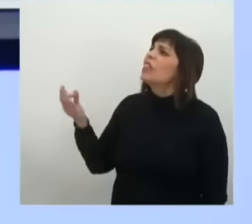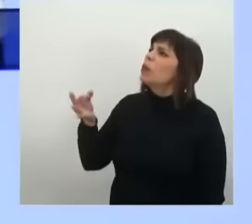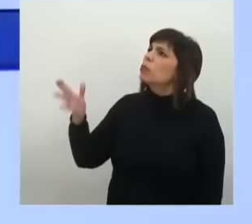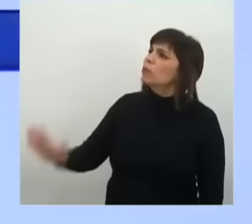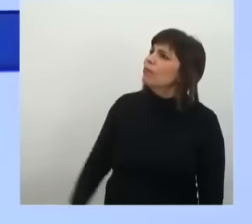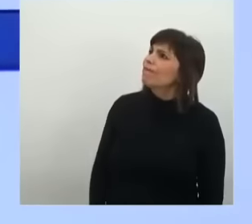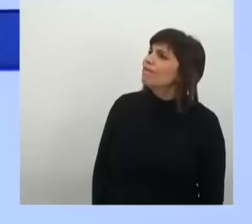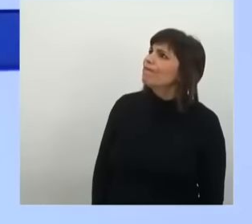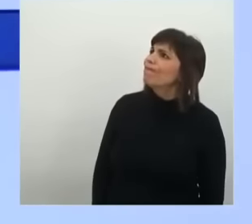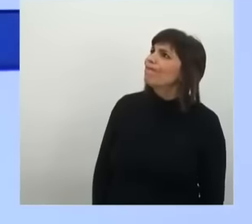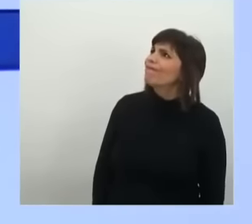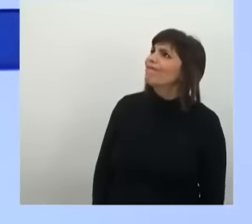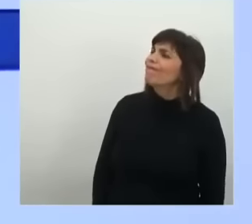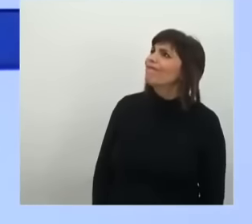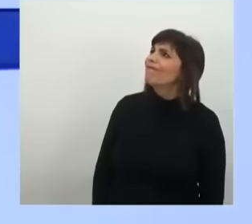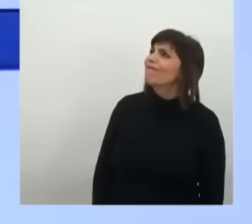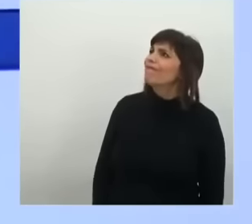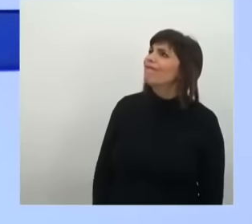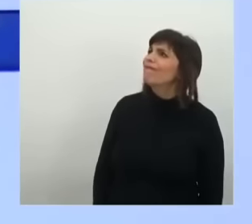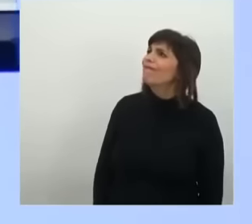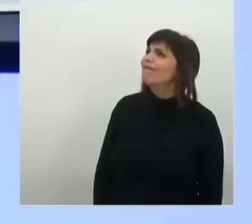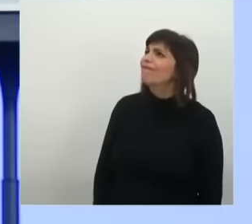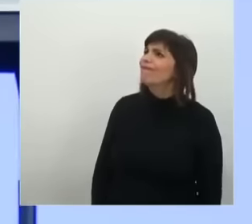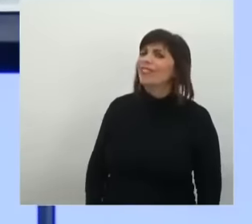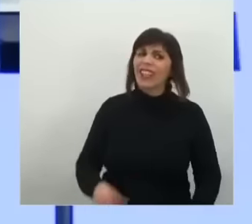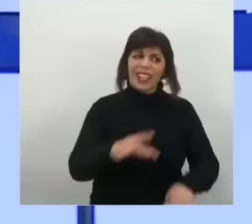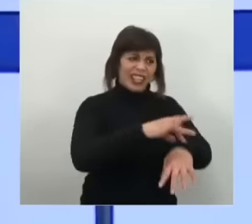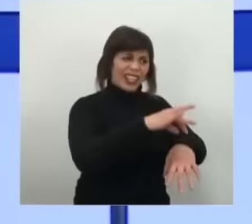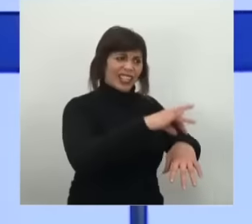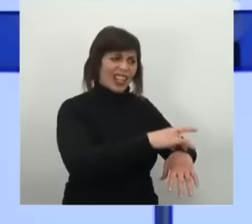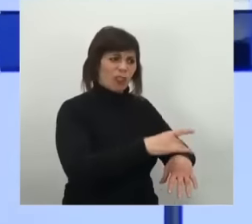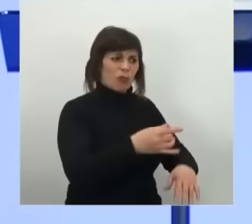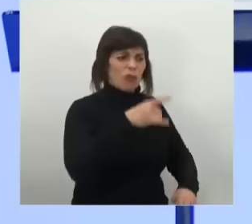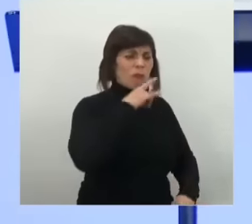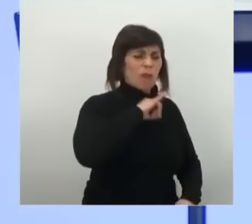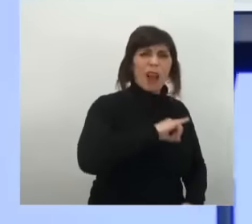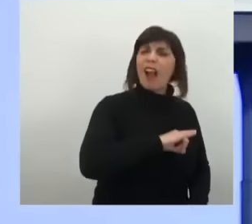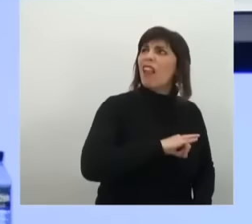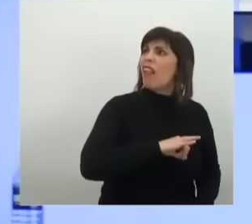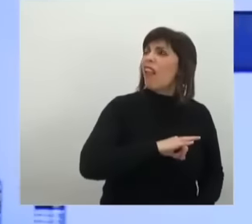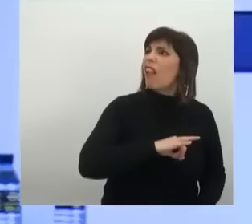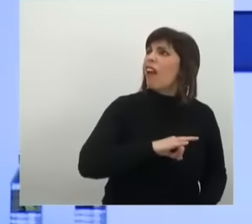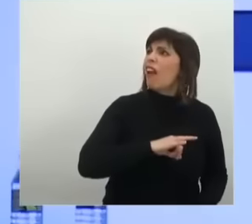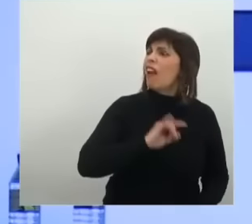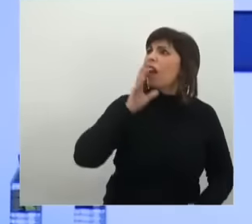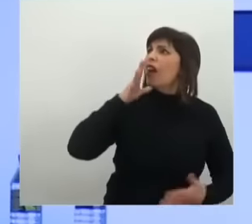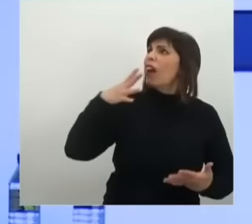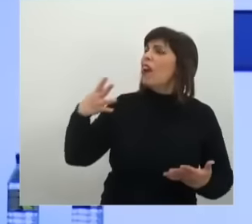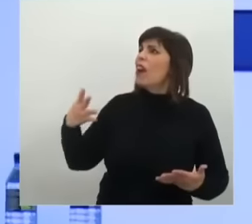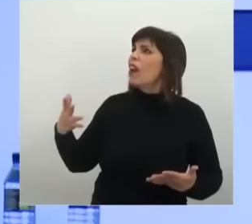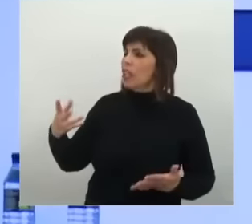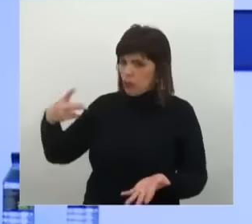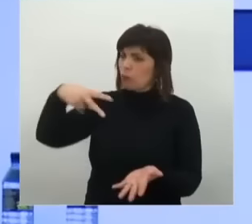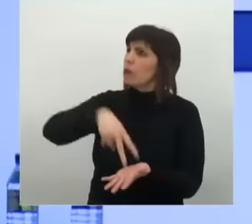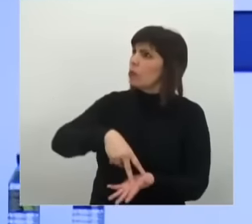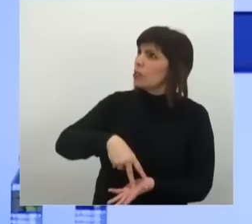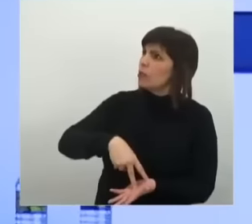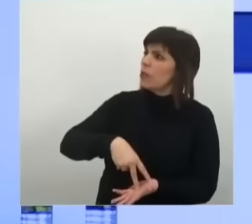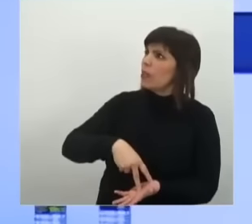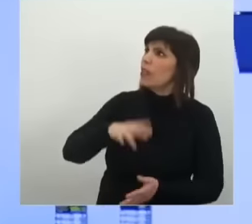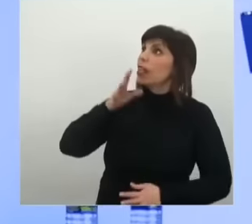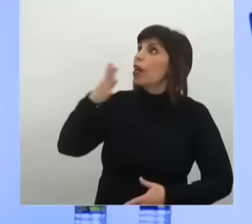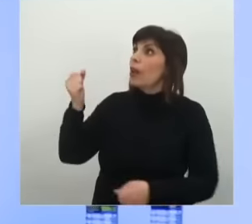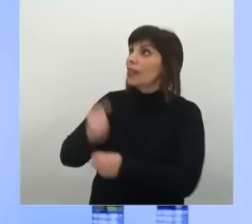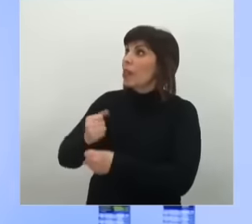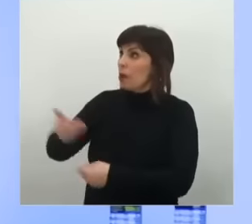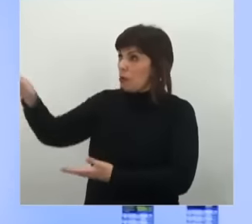Qué pasó peleamos el otro día por el tema de la salud hiciste como que hiciste me pusiste en pie ahora me mandaste